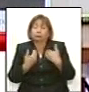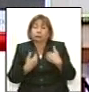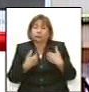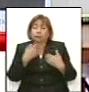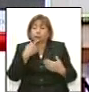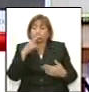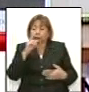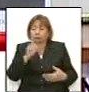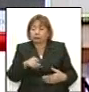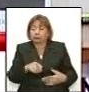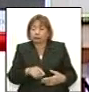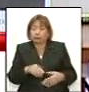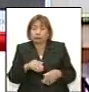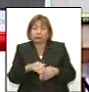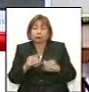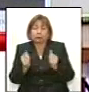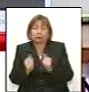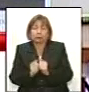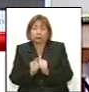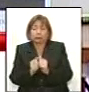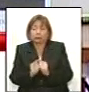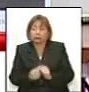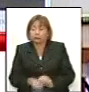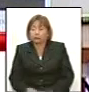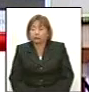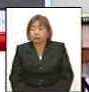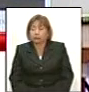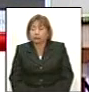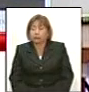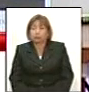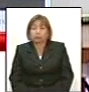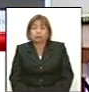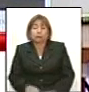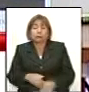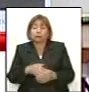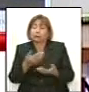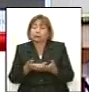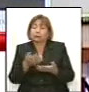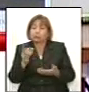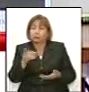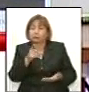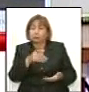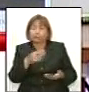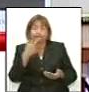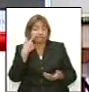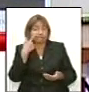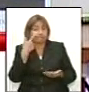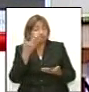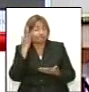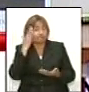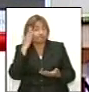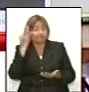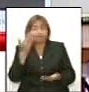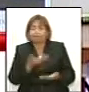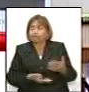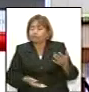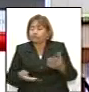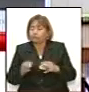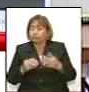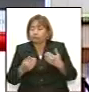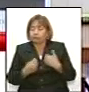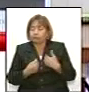está acompañando a estos. En su momento seguro usted nos va a dar a conocer, si no lo